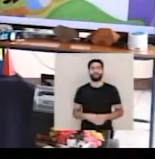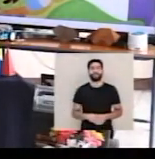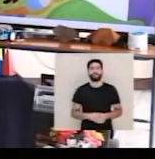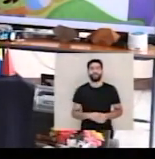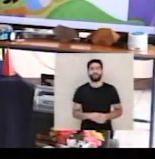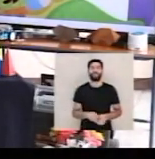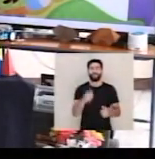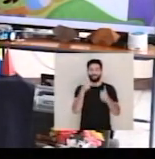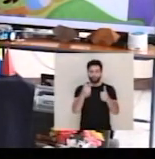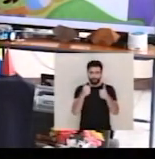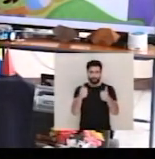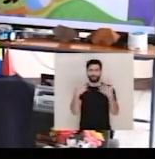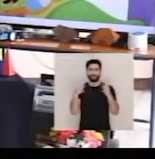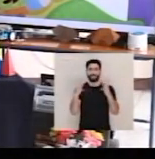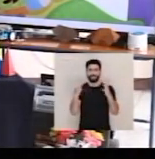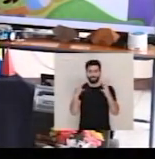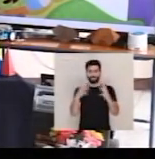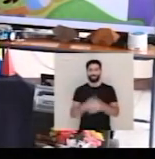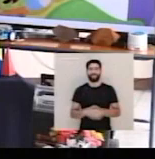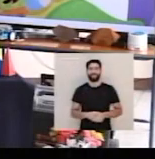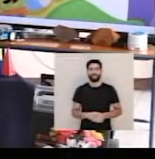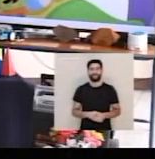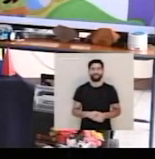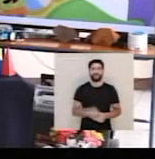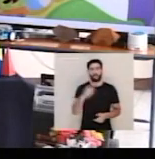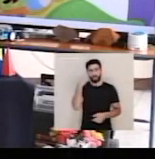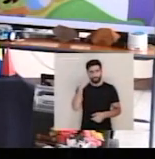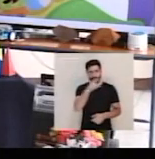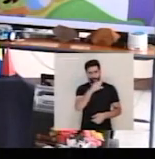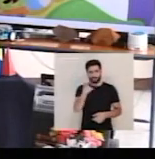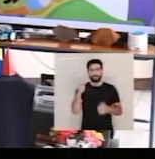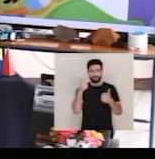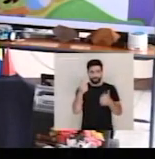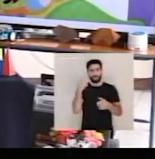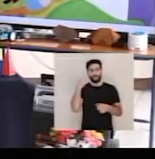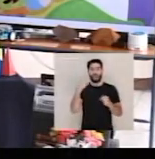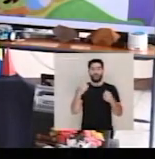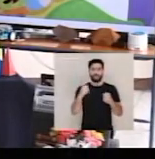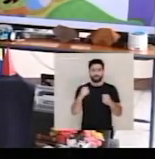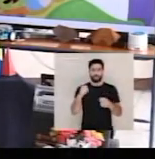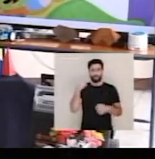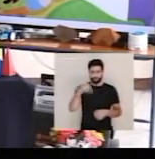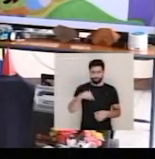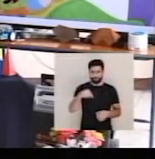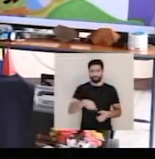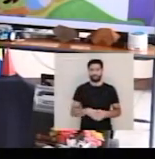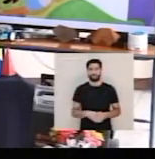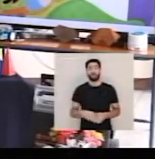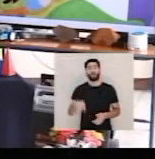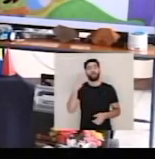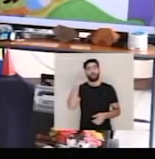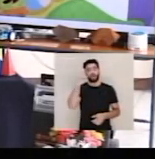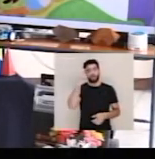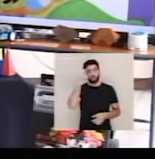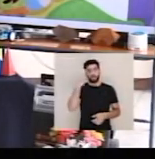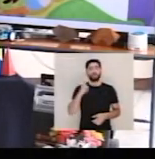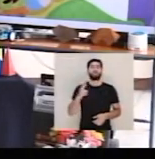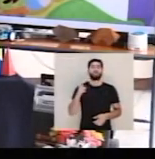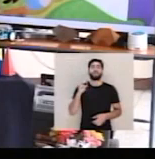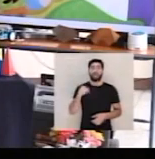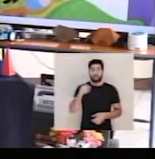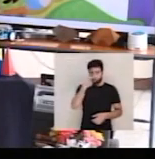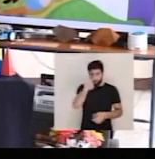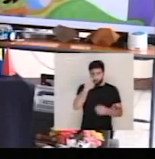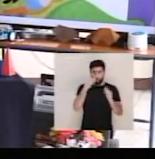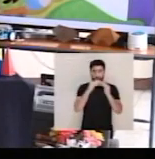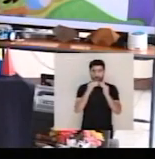bien, bien. Muy bien. Un fuerte aplauso para todos los que estamos allá en casita. Recuerden que